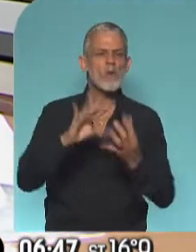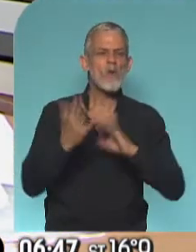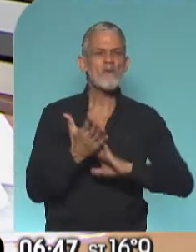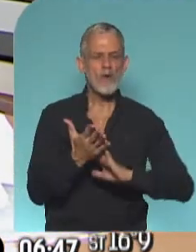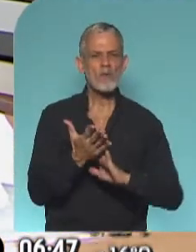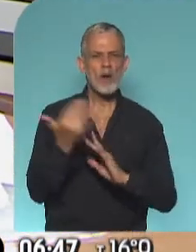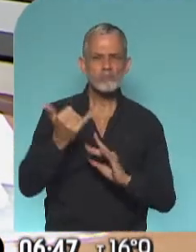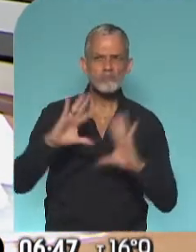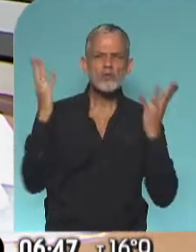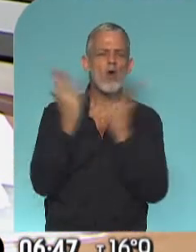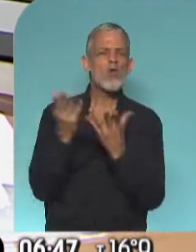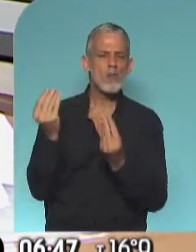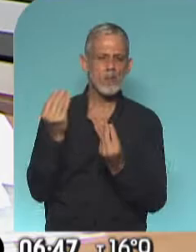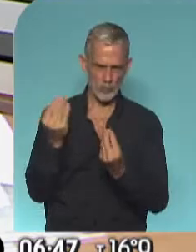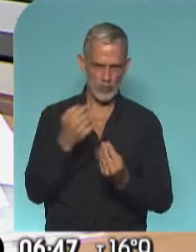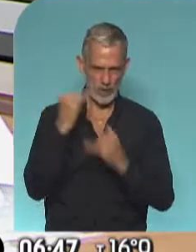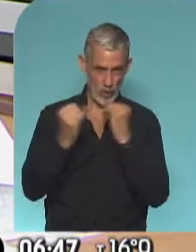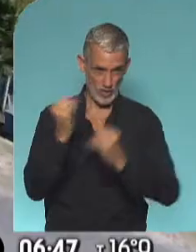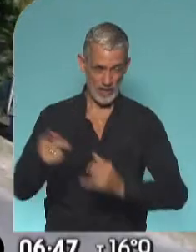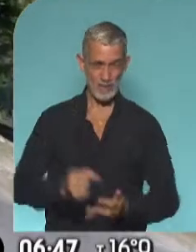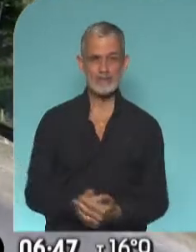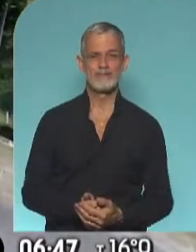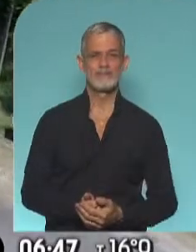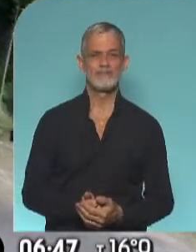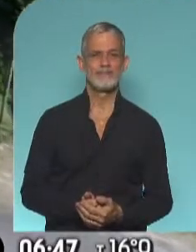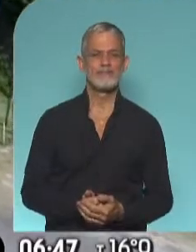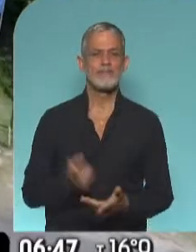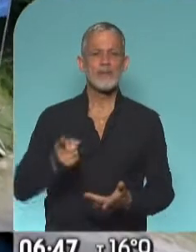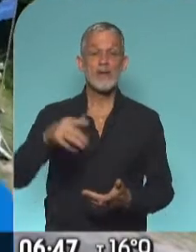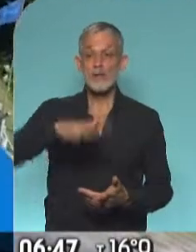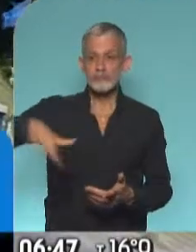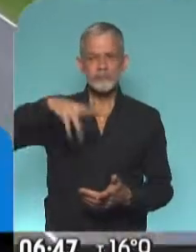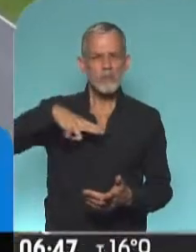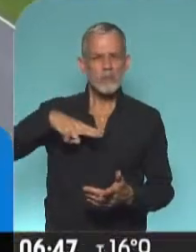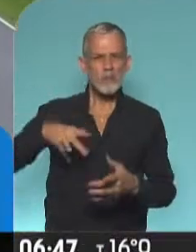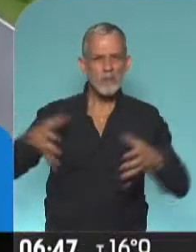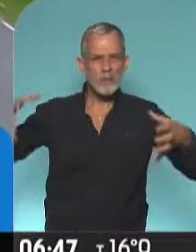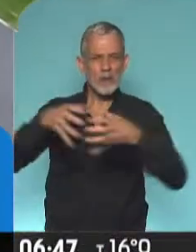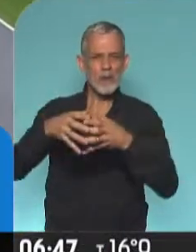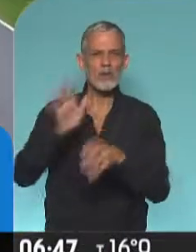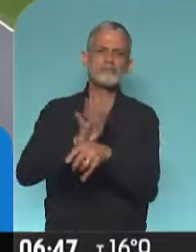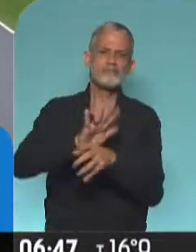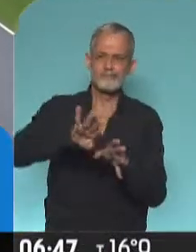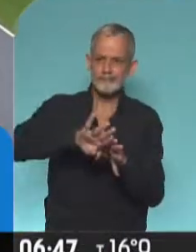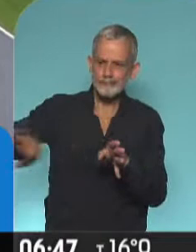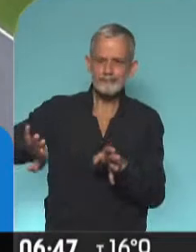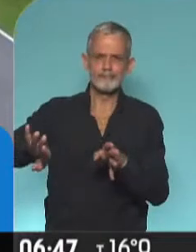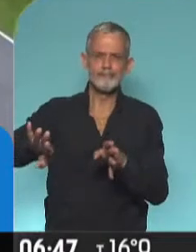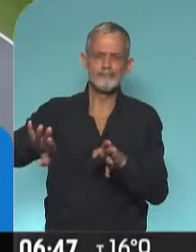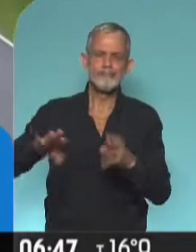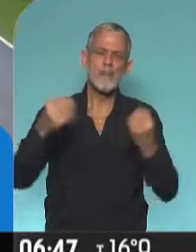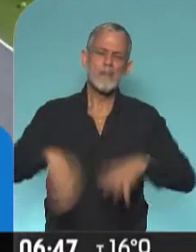instrumentan en el mundo esto decida los countries fomentan la segregación y le hacen perder